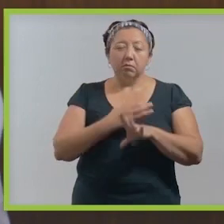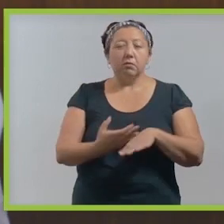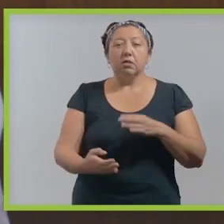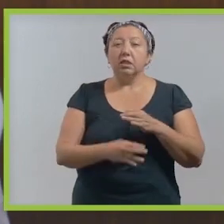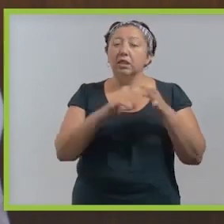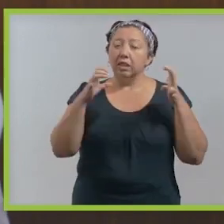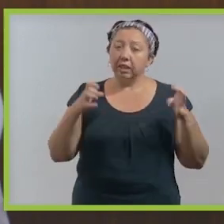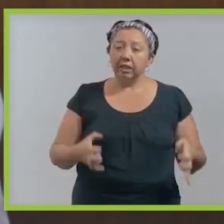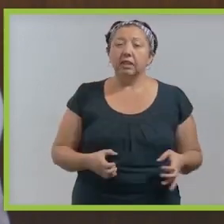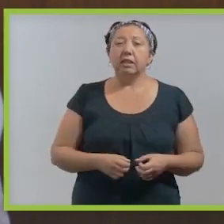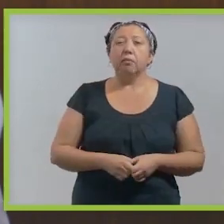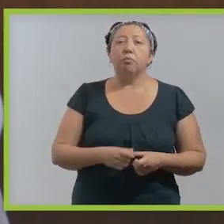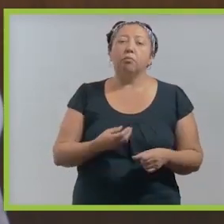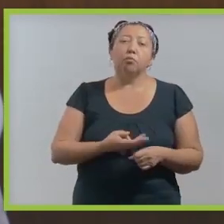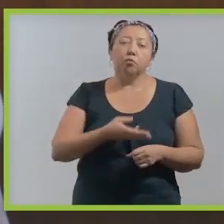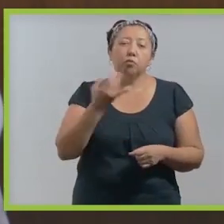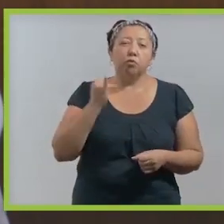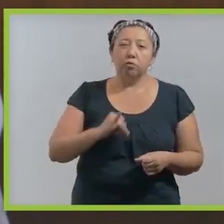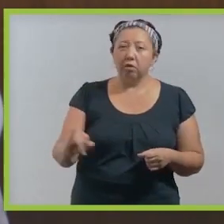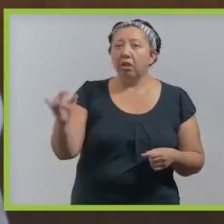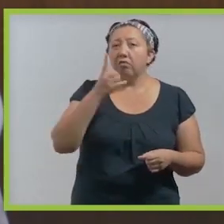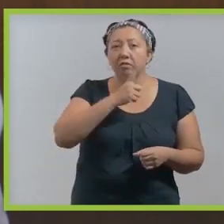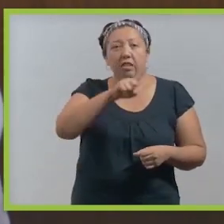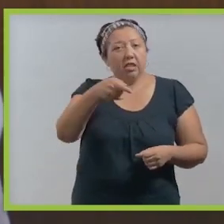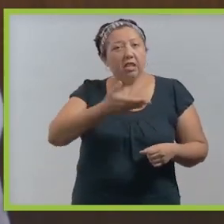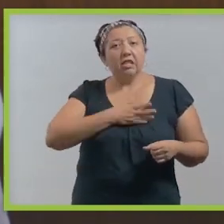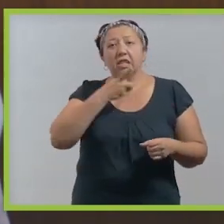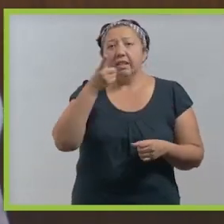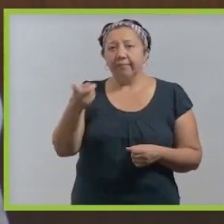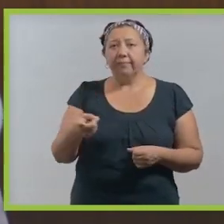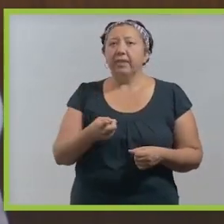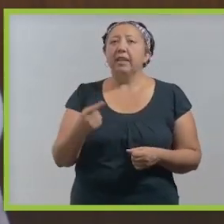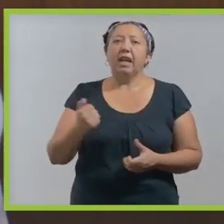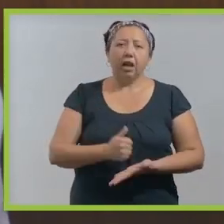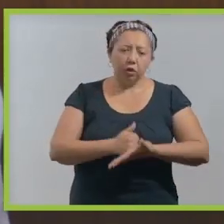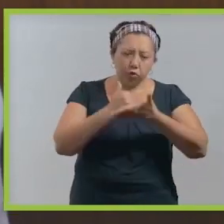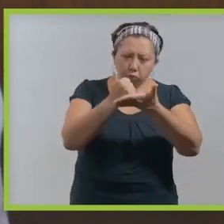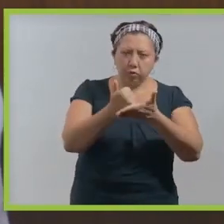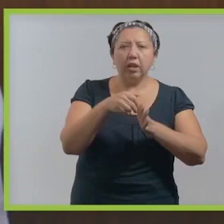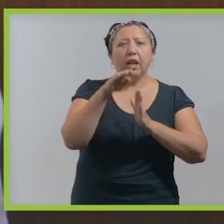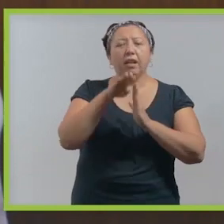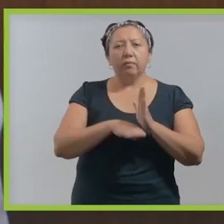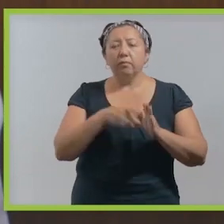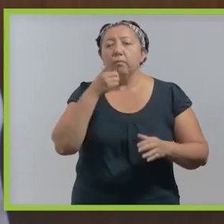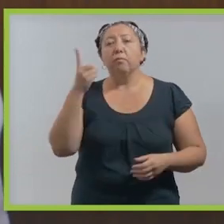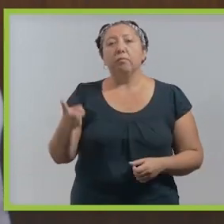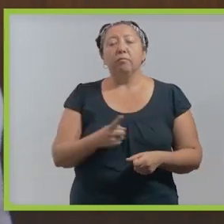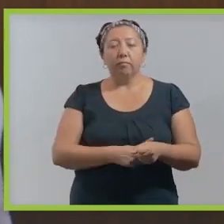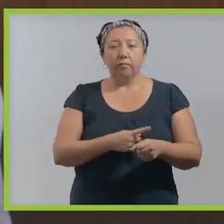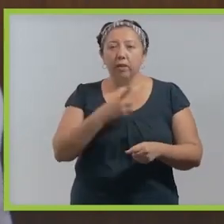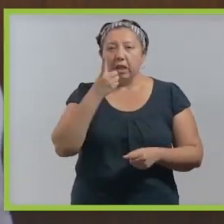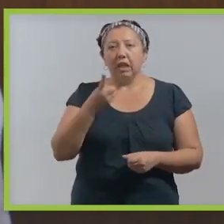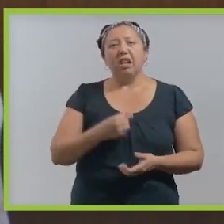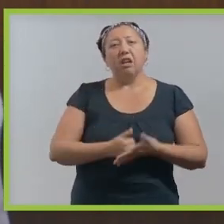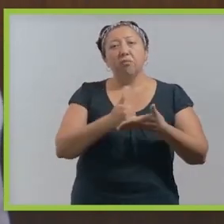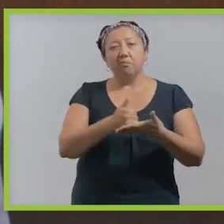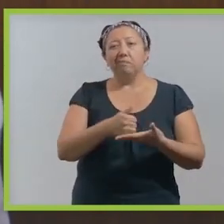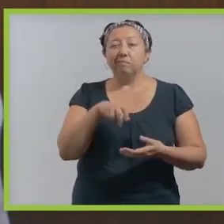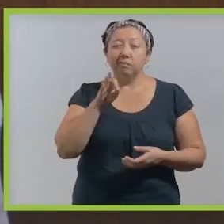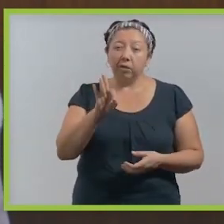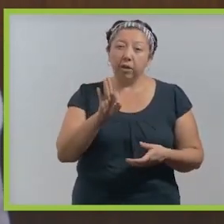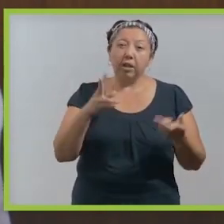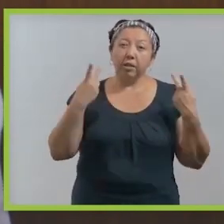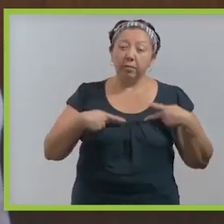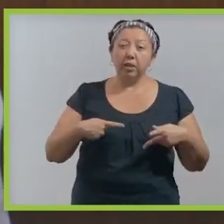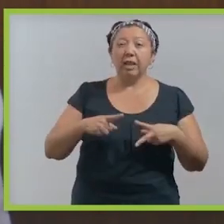cosas que están muy lejos de ser cuestiones que ayuden a combatir la pandemia y que lejos de ayudar pues perjudican, porque